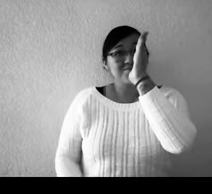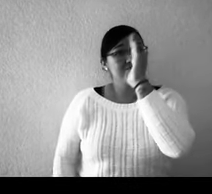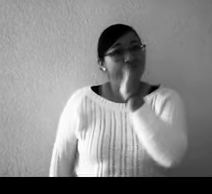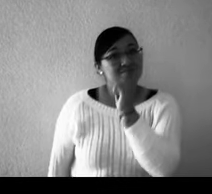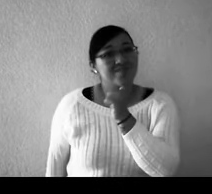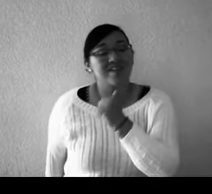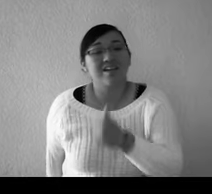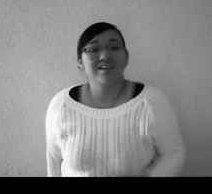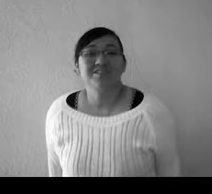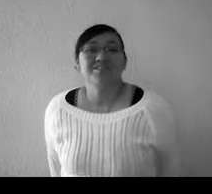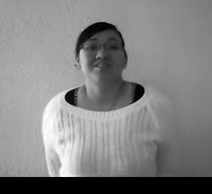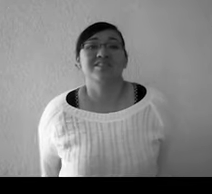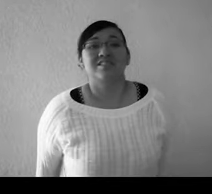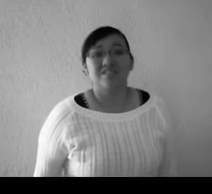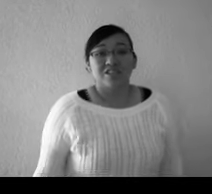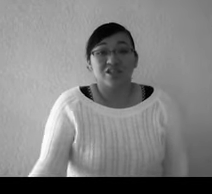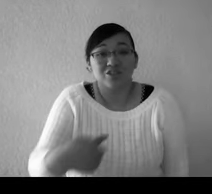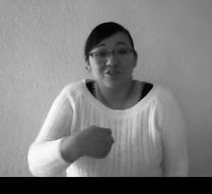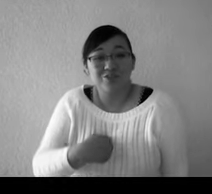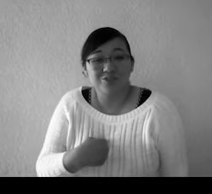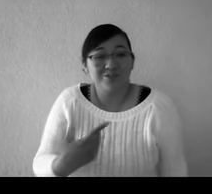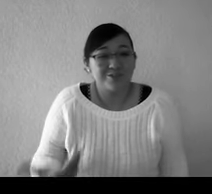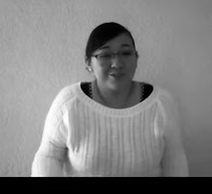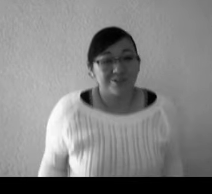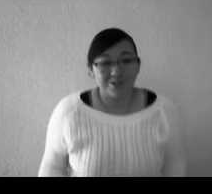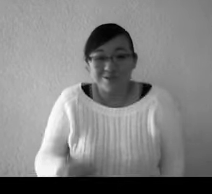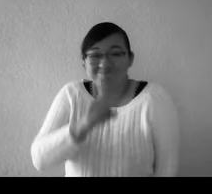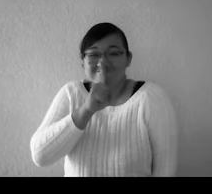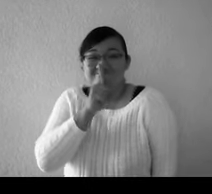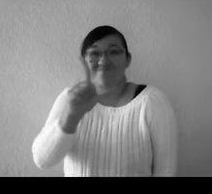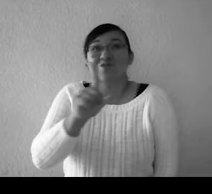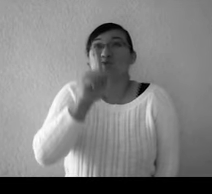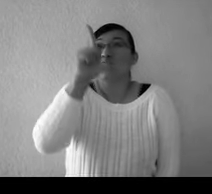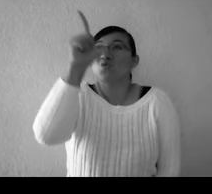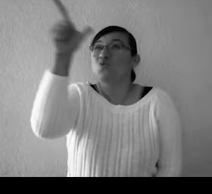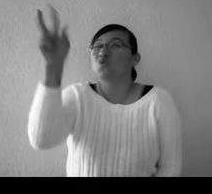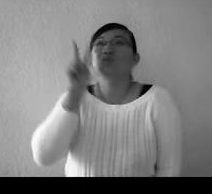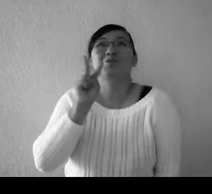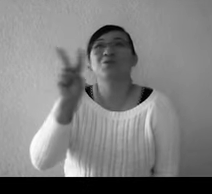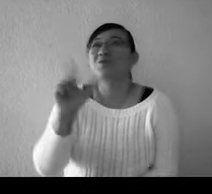Escapar. Y estoy hundido en el silencio, sin luz.